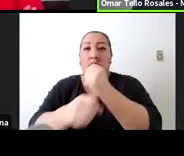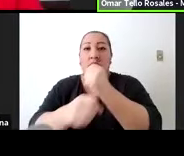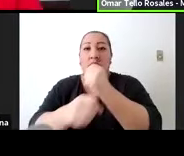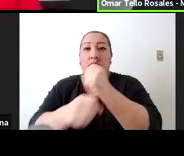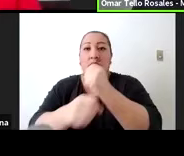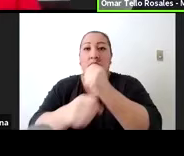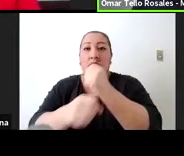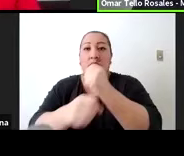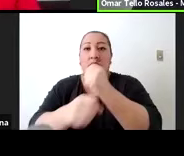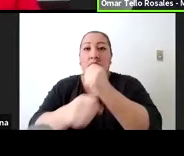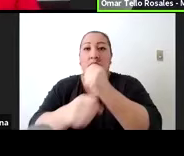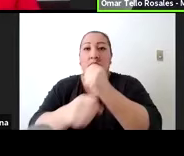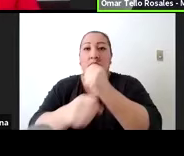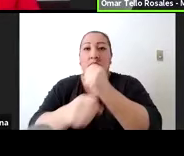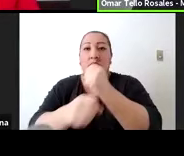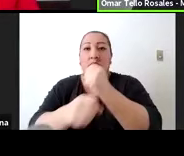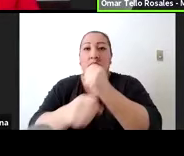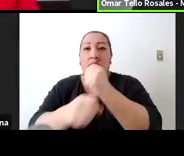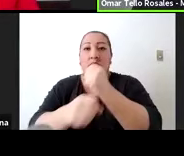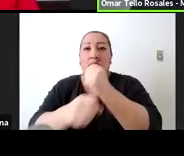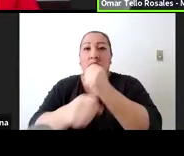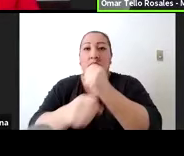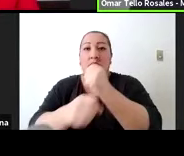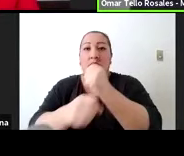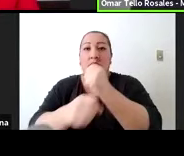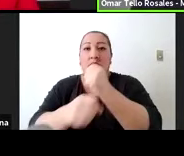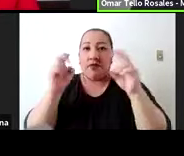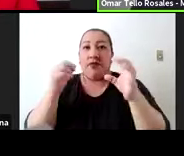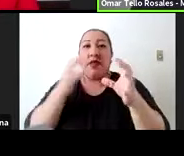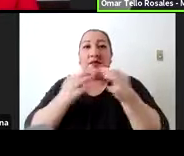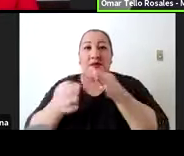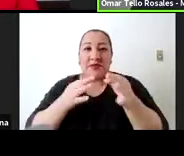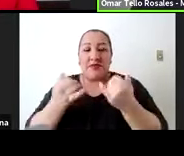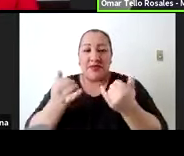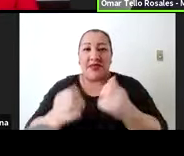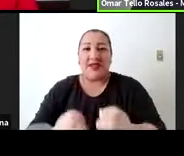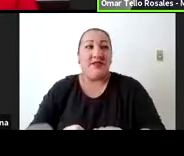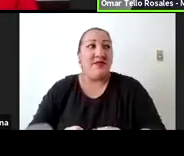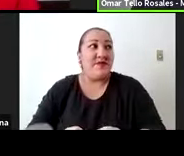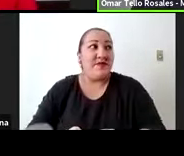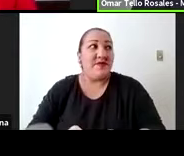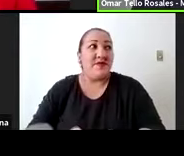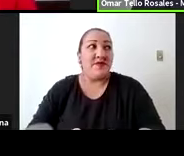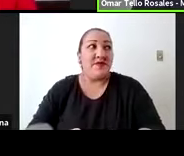también a las acciones de prevención que hemos realizado. Voy a permitirme mostrar